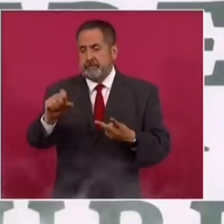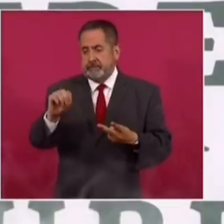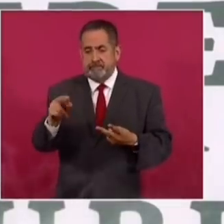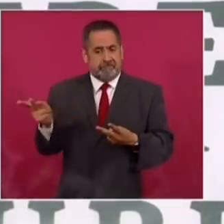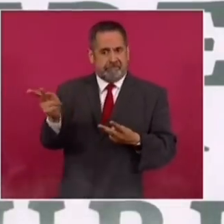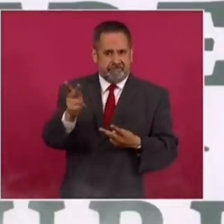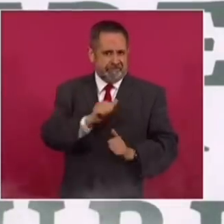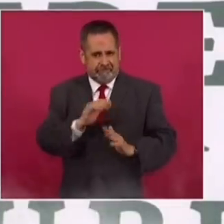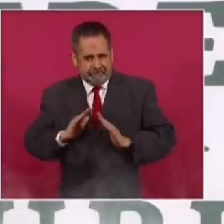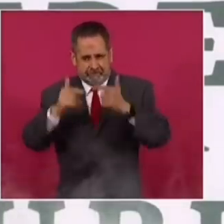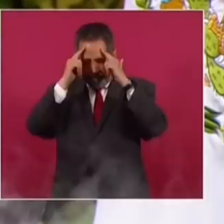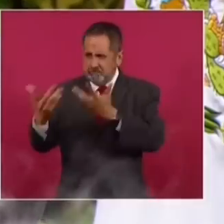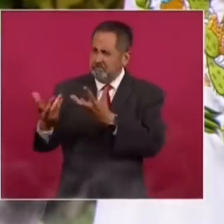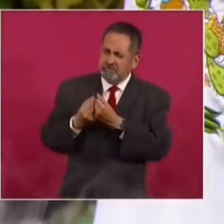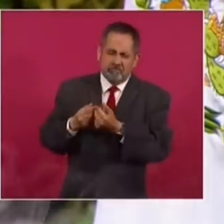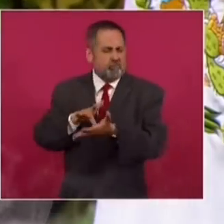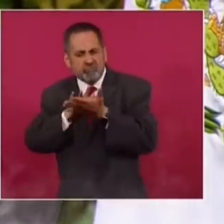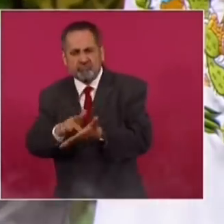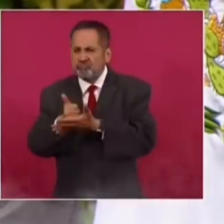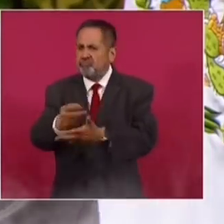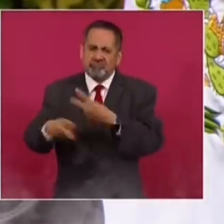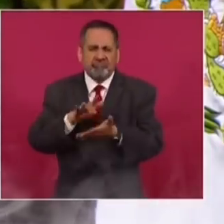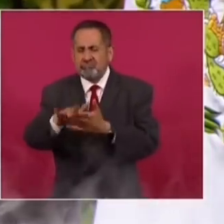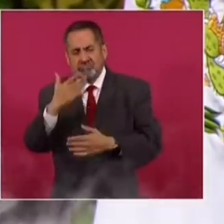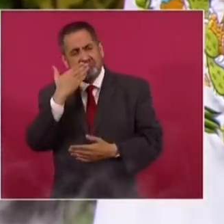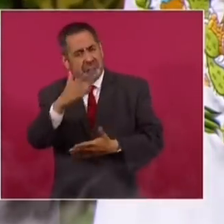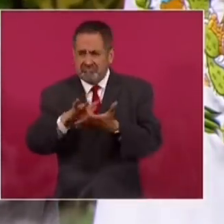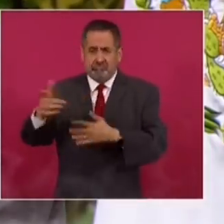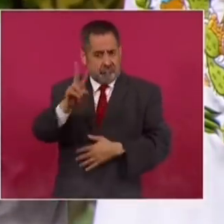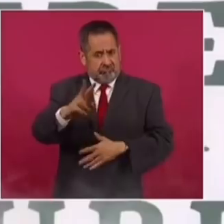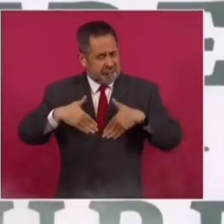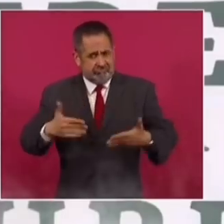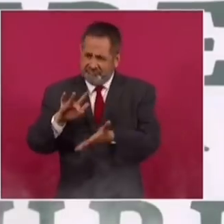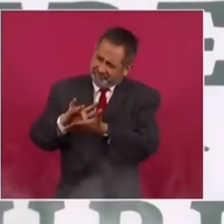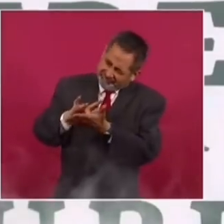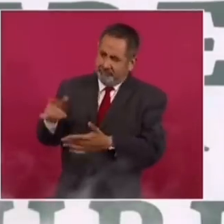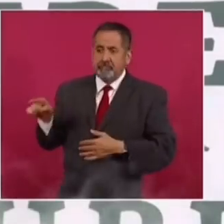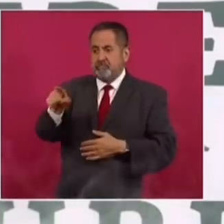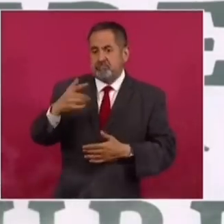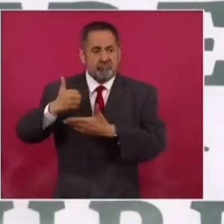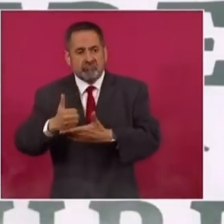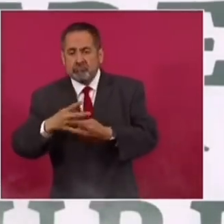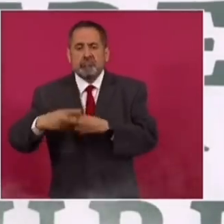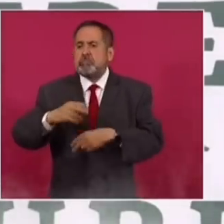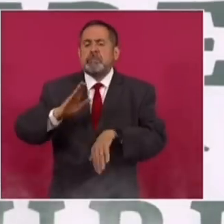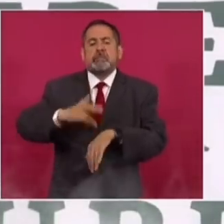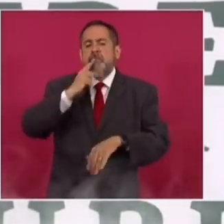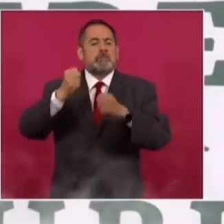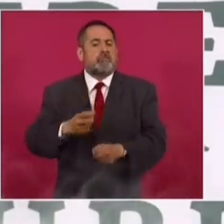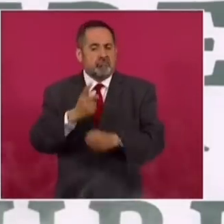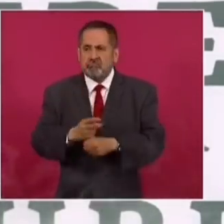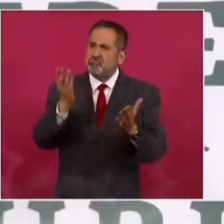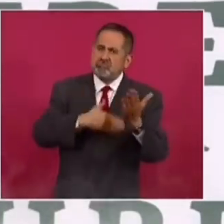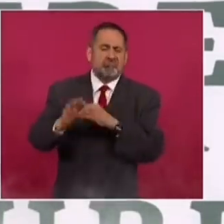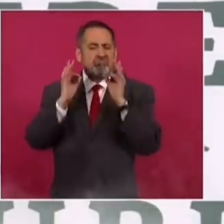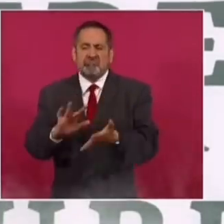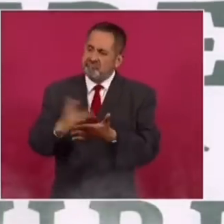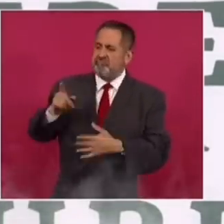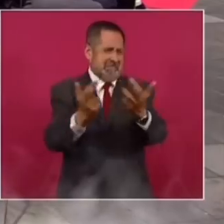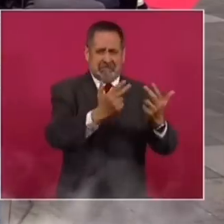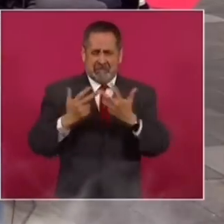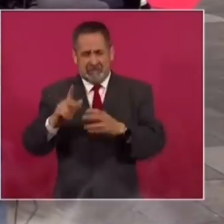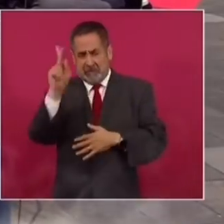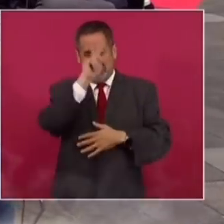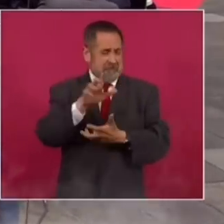y sin su entrega al pueblo no tendríamos lo digo de manera sincera los mismos resultados en seguridad en desarrollo y en